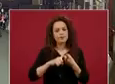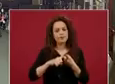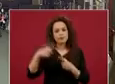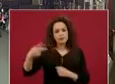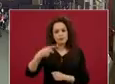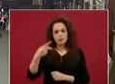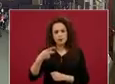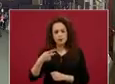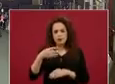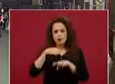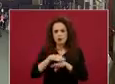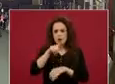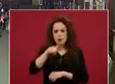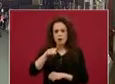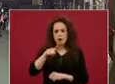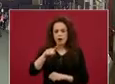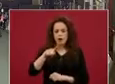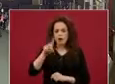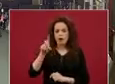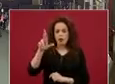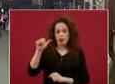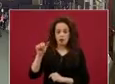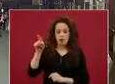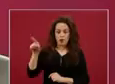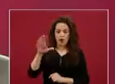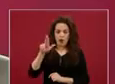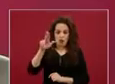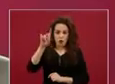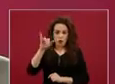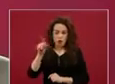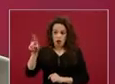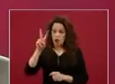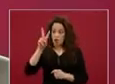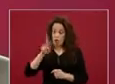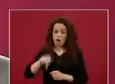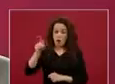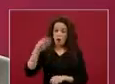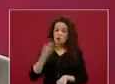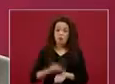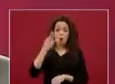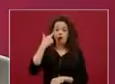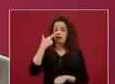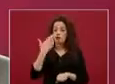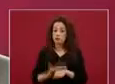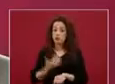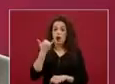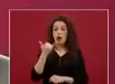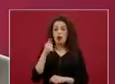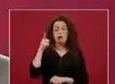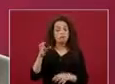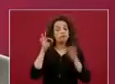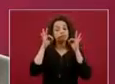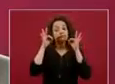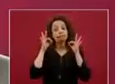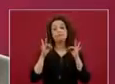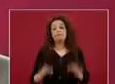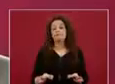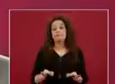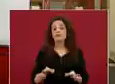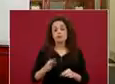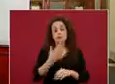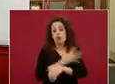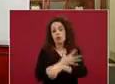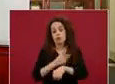doctora Sheinbaum es una gobernante muy responsable y es una persona sensata y con una visión